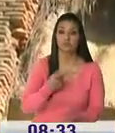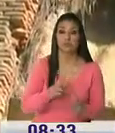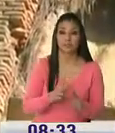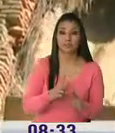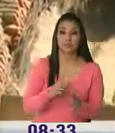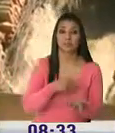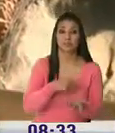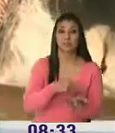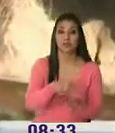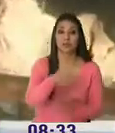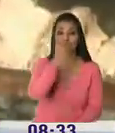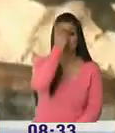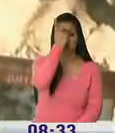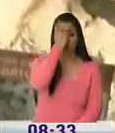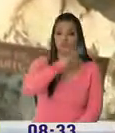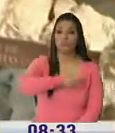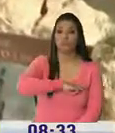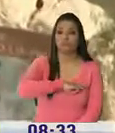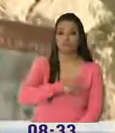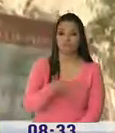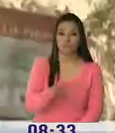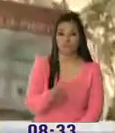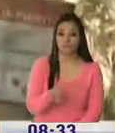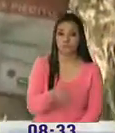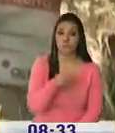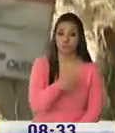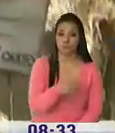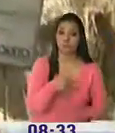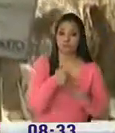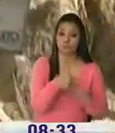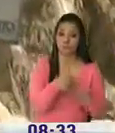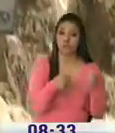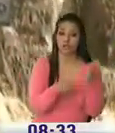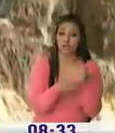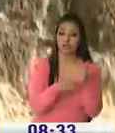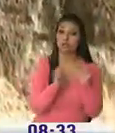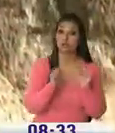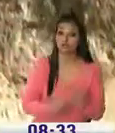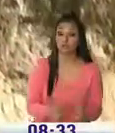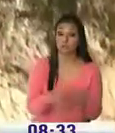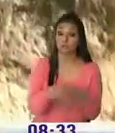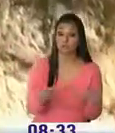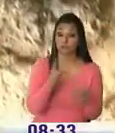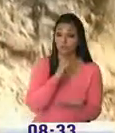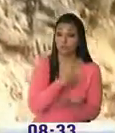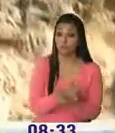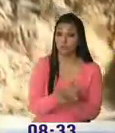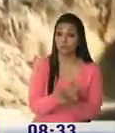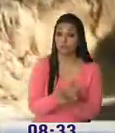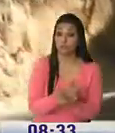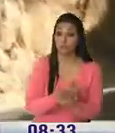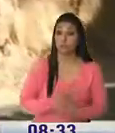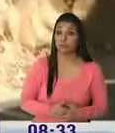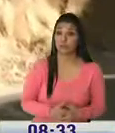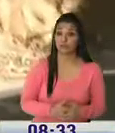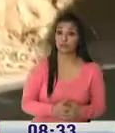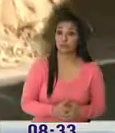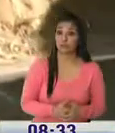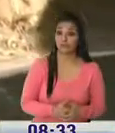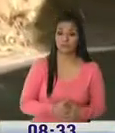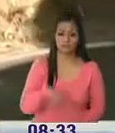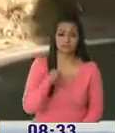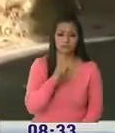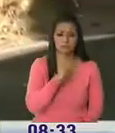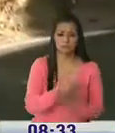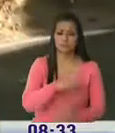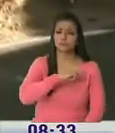al municipio, y posterior ustedes le brindarán todo el asesoramiento para que pueda de alguna manera solucionar el inconveniente con el talud. Así es, el